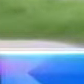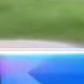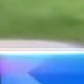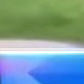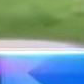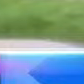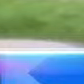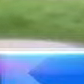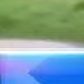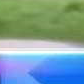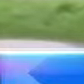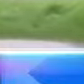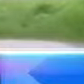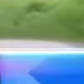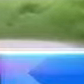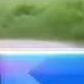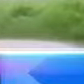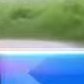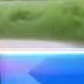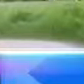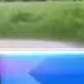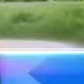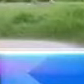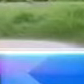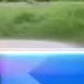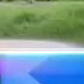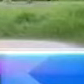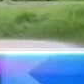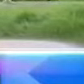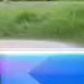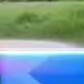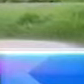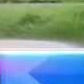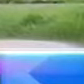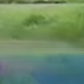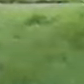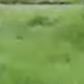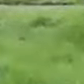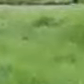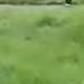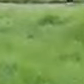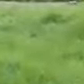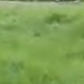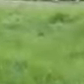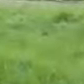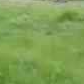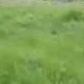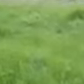no vaya a cambiar porque también tendremos los datos del CNE. Así es, habrá actualización, ya venimos.